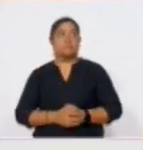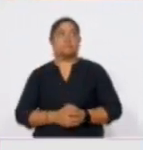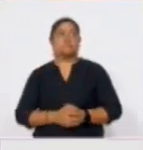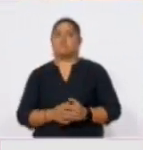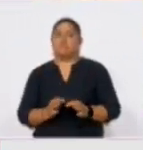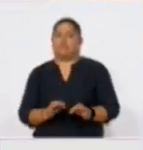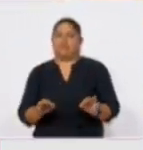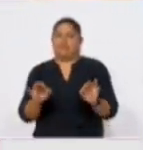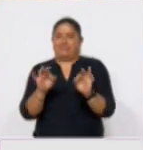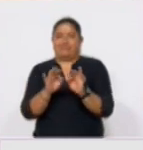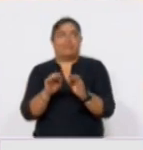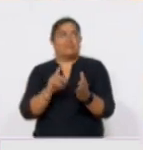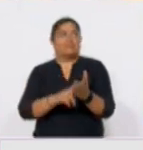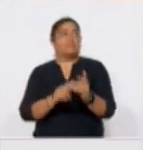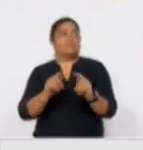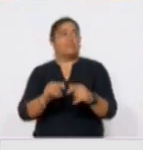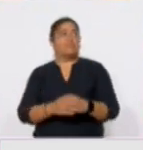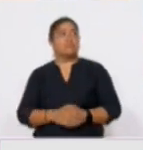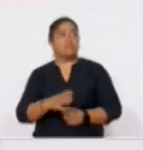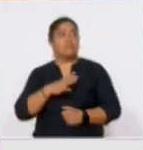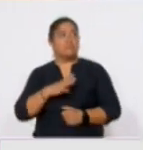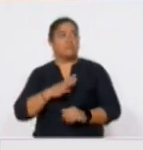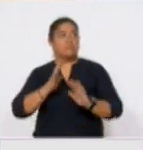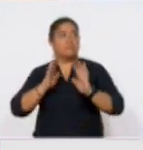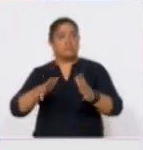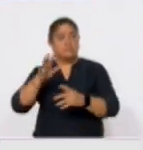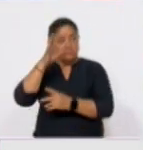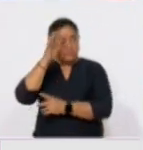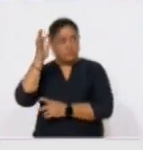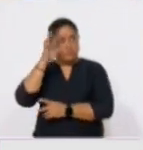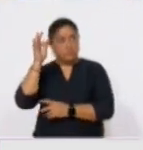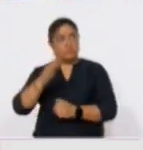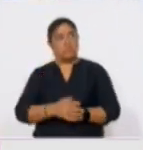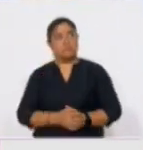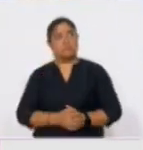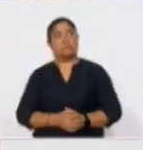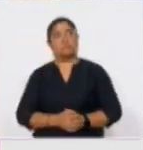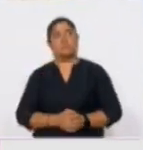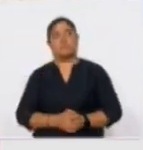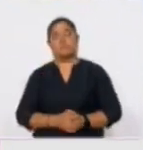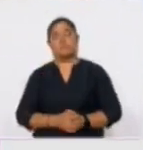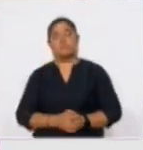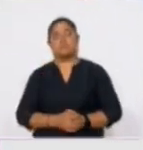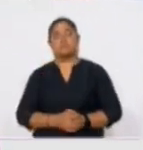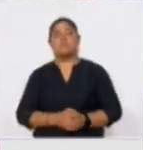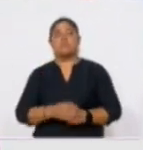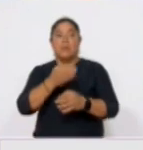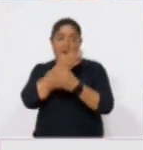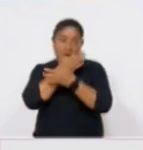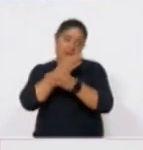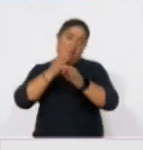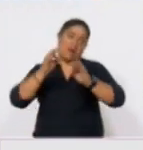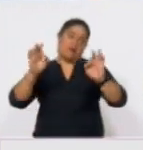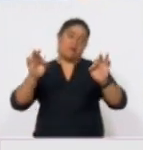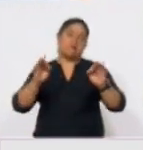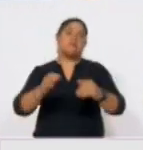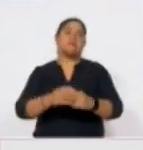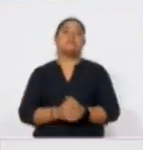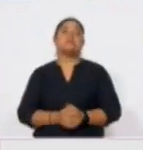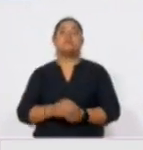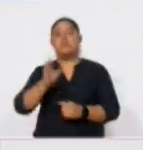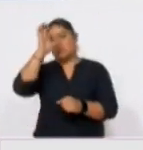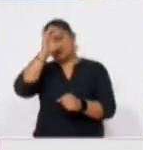Estado, porque ya tenemos una Corazit que va a poder difundir todas las acciones, difundir muchas cosas culturales y